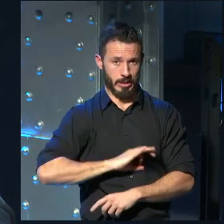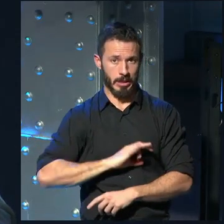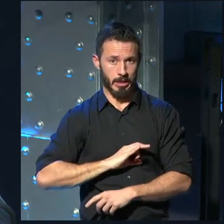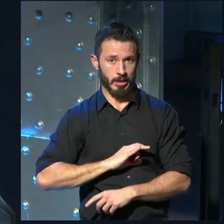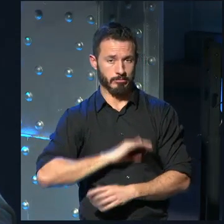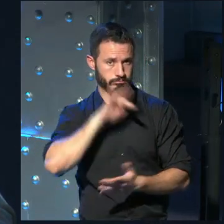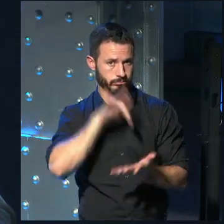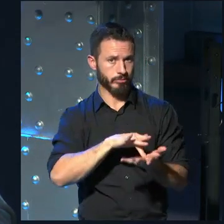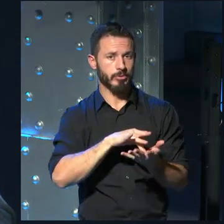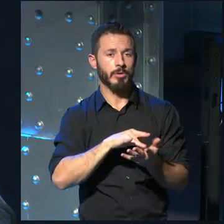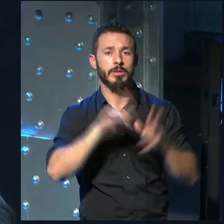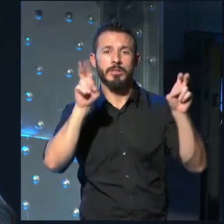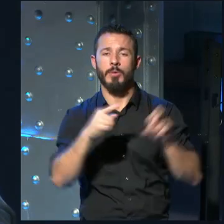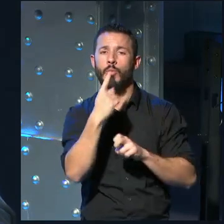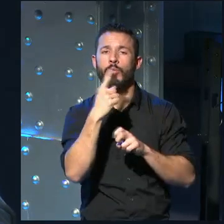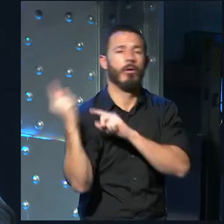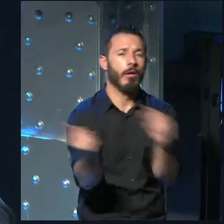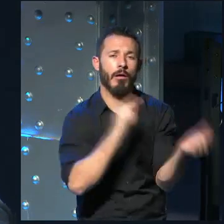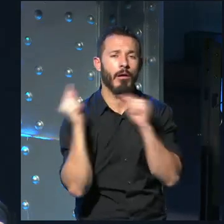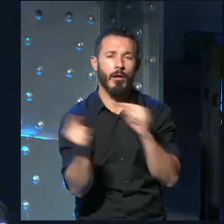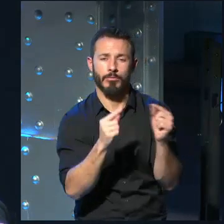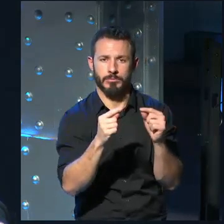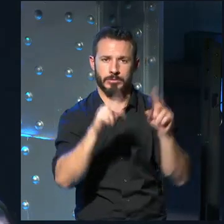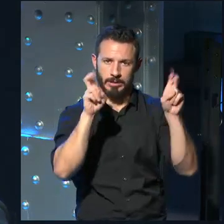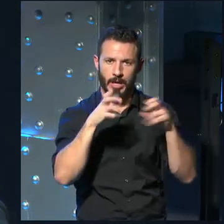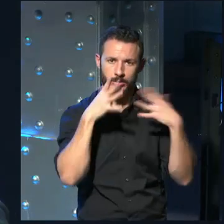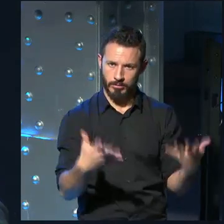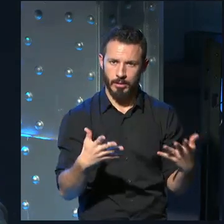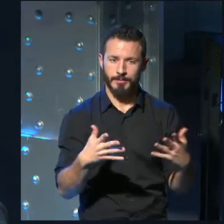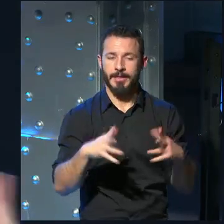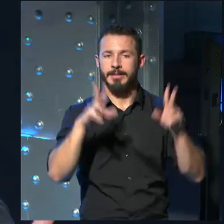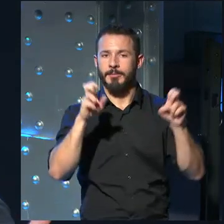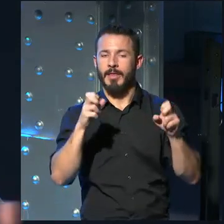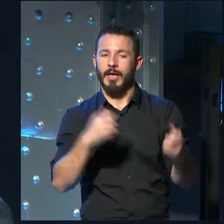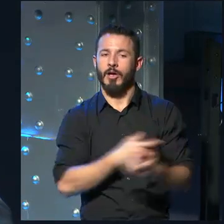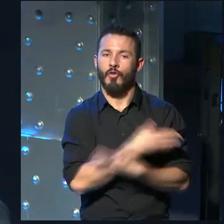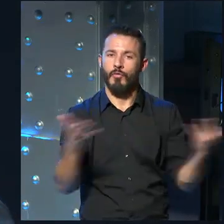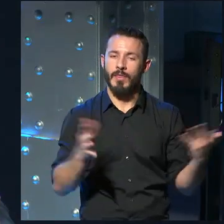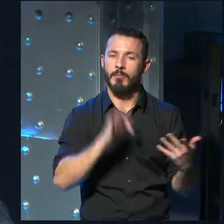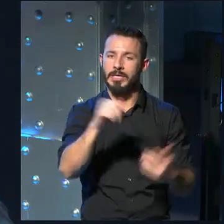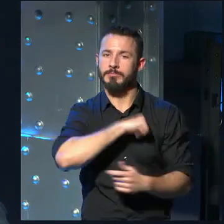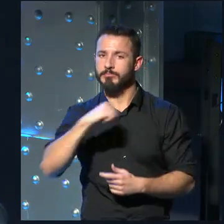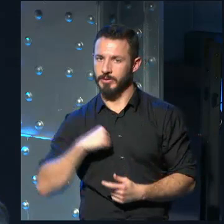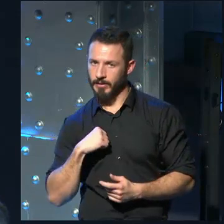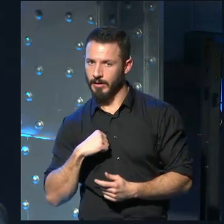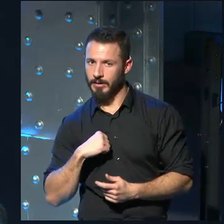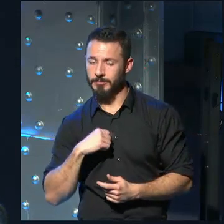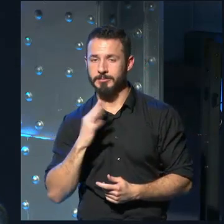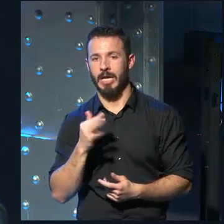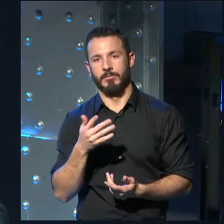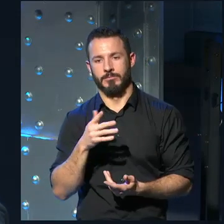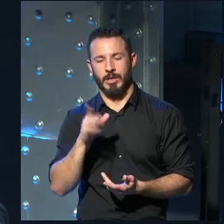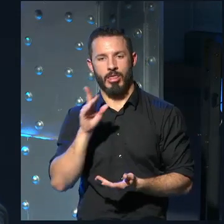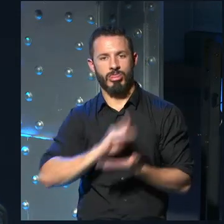uno de los temas, ¿no?, que se debatieron, que está encima de la mesa, fue el tema de la confianza y la privacidad y el valor de esos datos